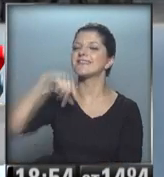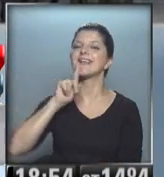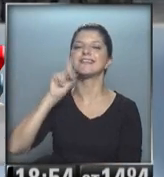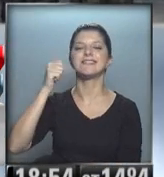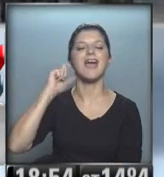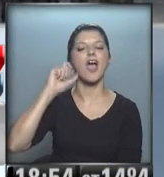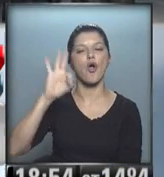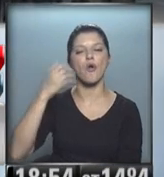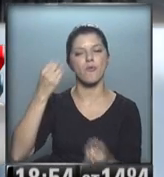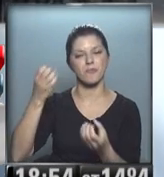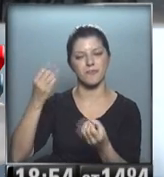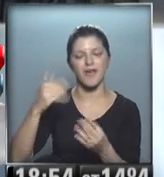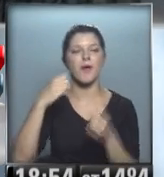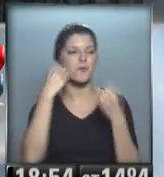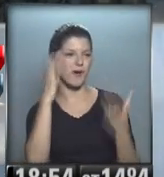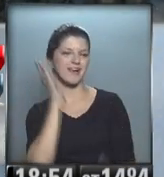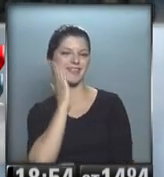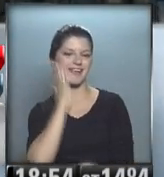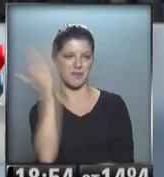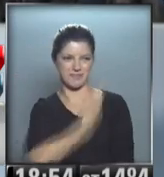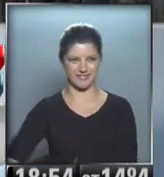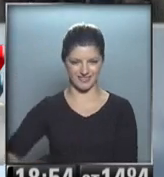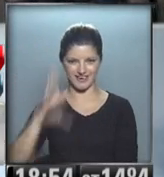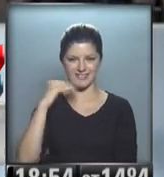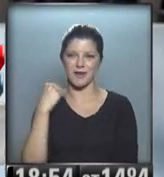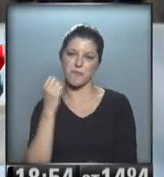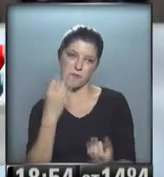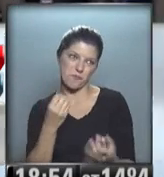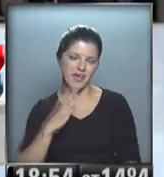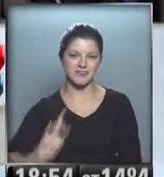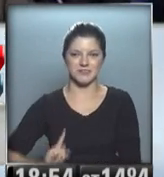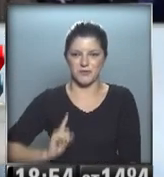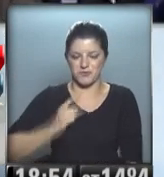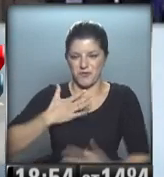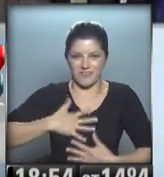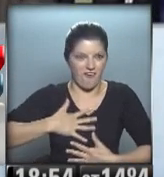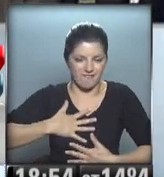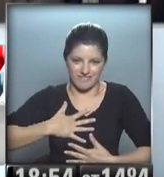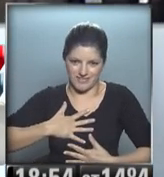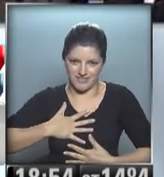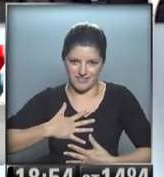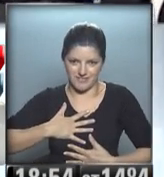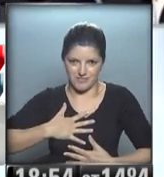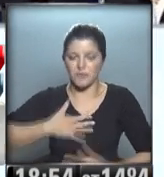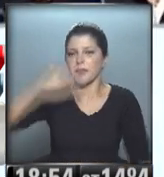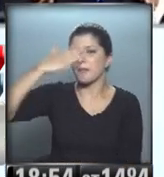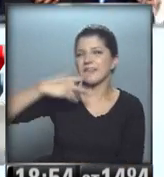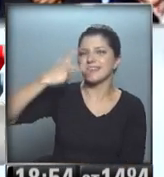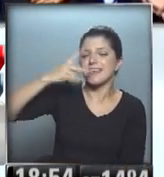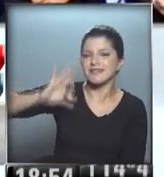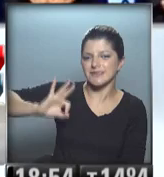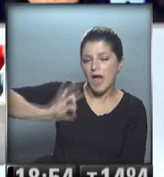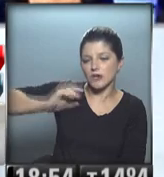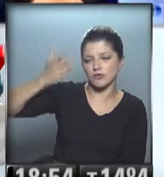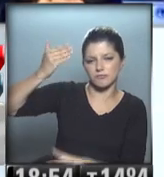tardes, Presidenta. Buenas tardes. Bien, muy bien. La verdad que orgullosos, muy contentos. Después de más de 3 años de trabajo,